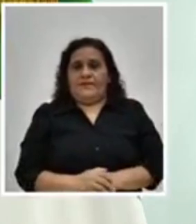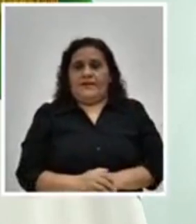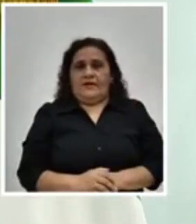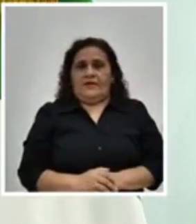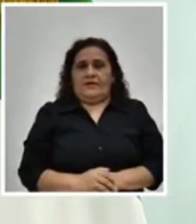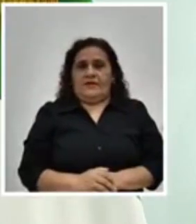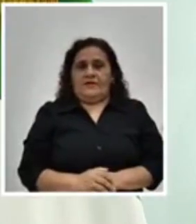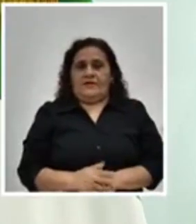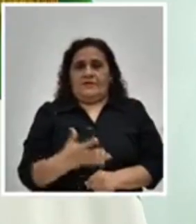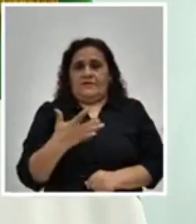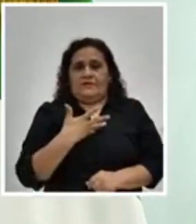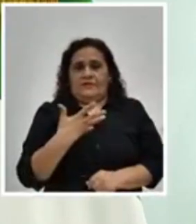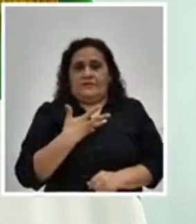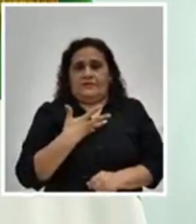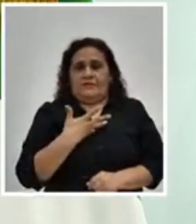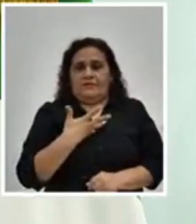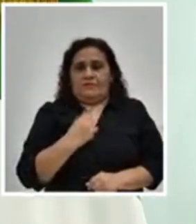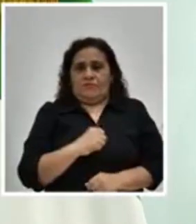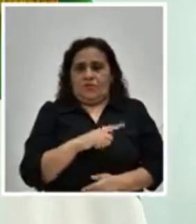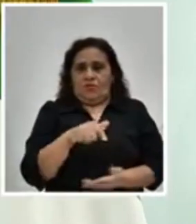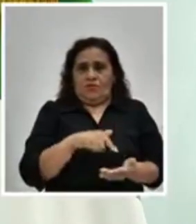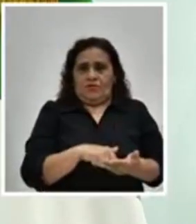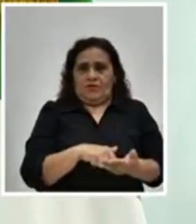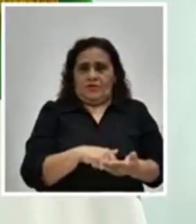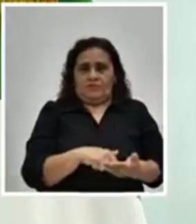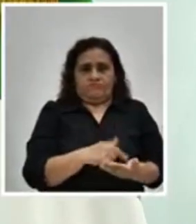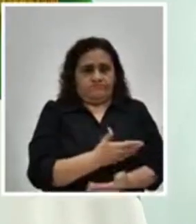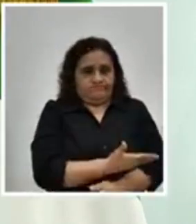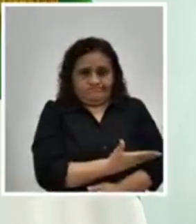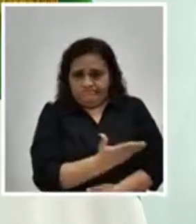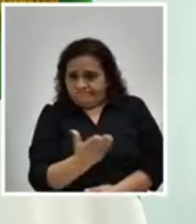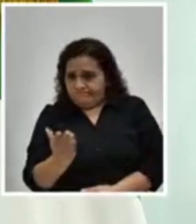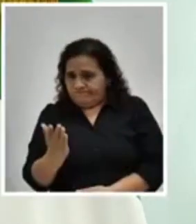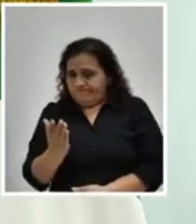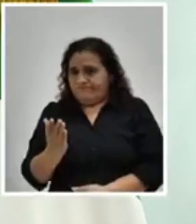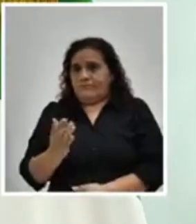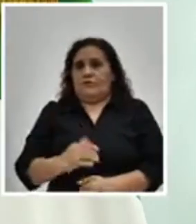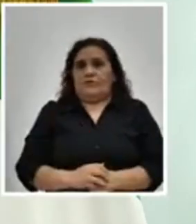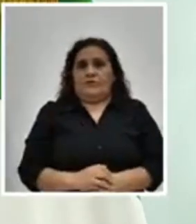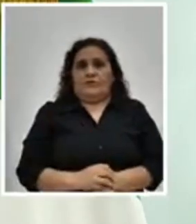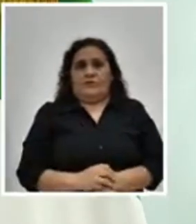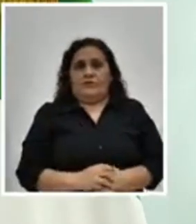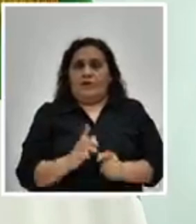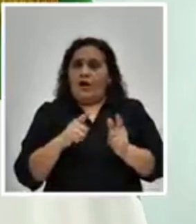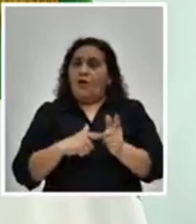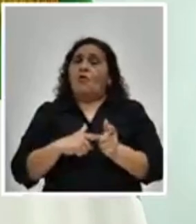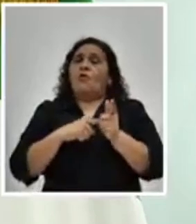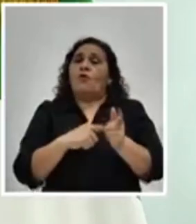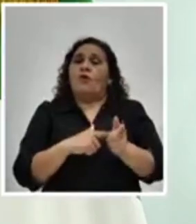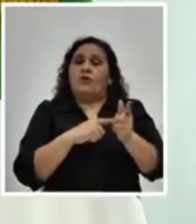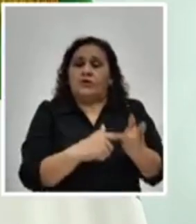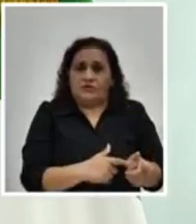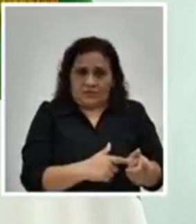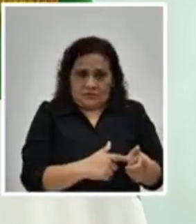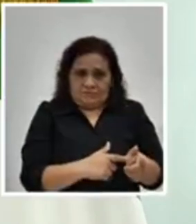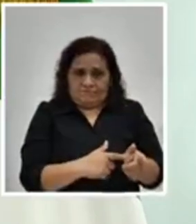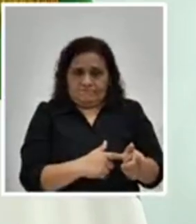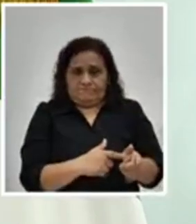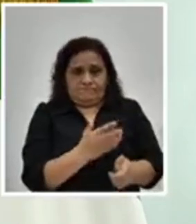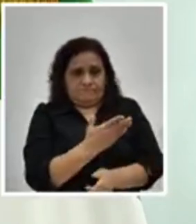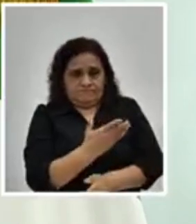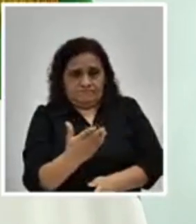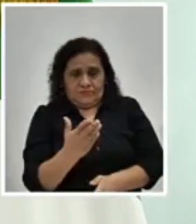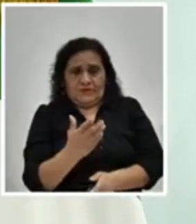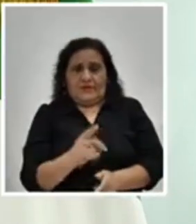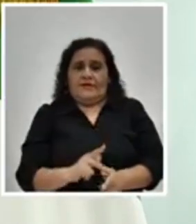un espacio digno para todos nosotros, a través de la continuidad que le deberán de dar las